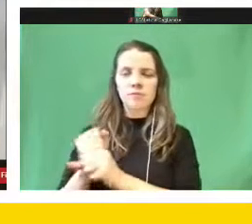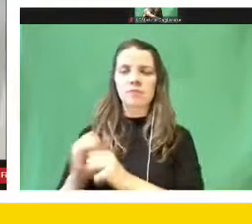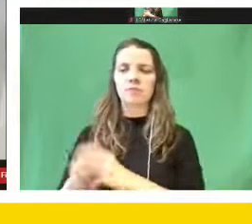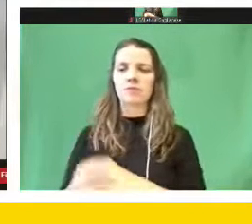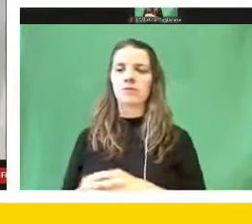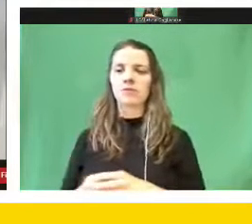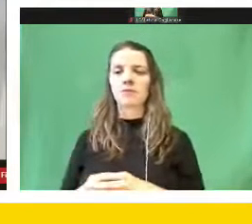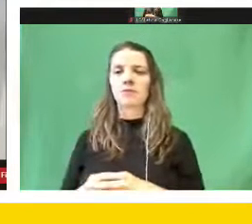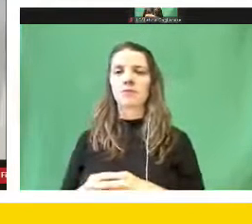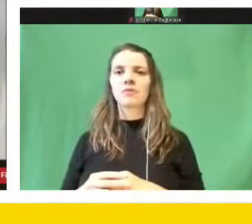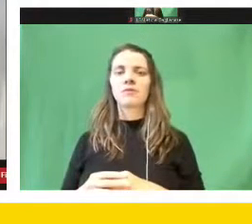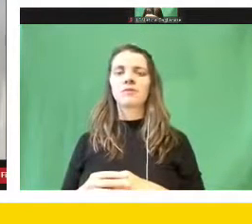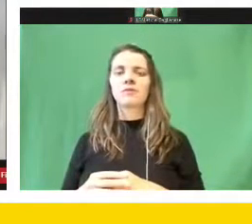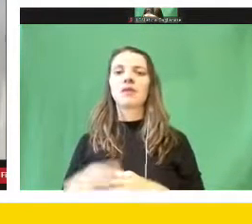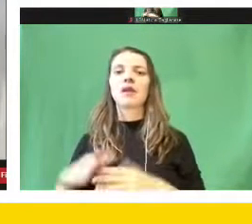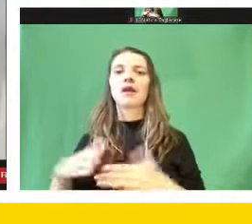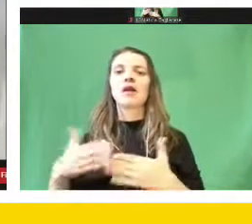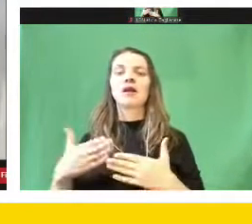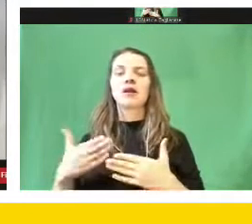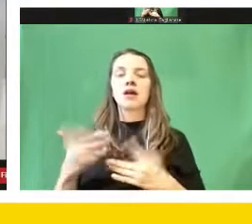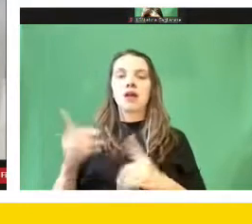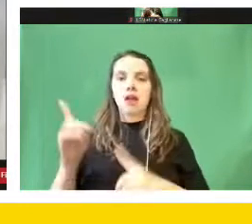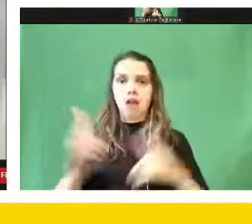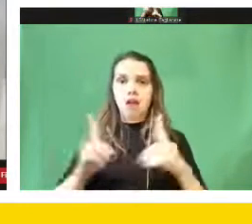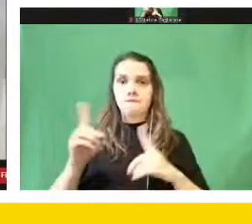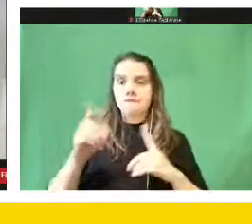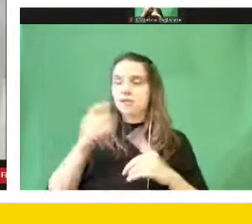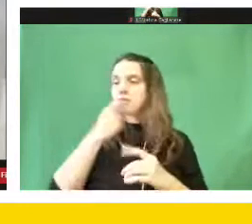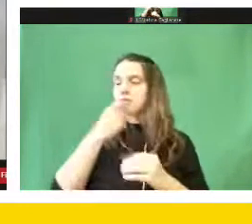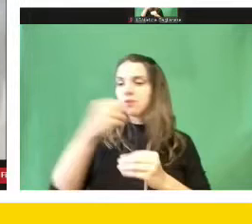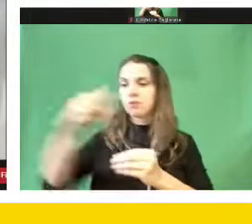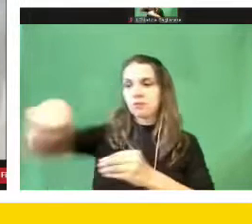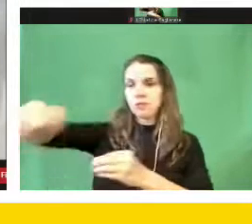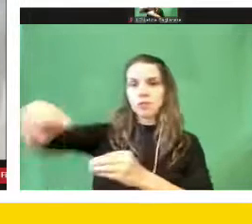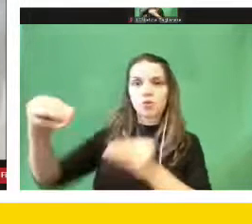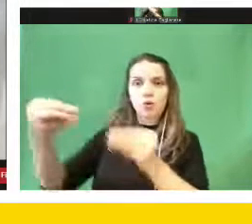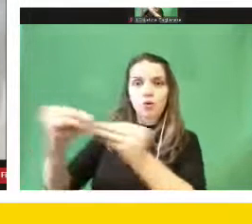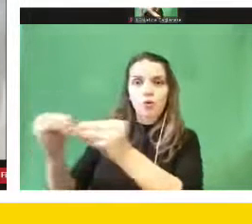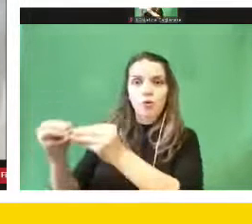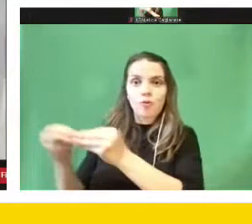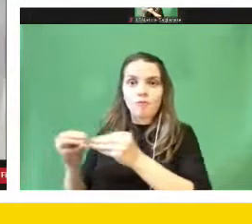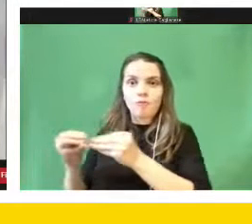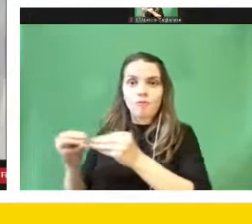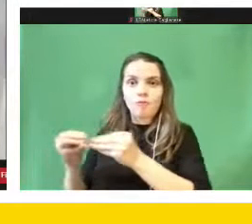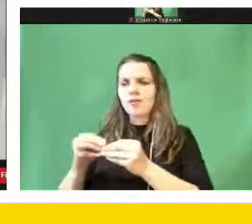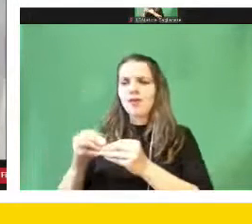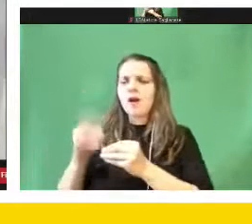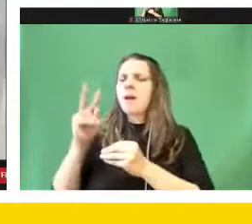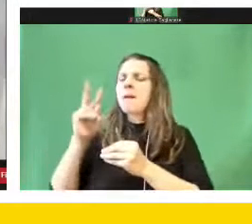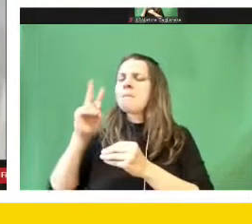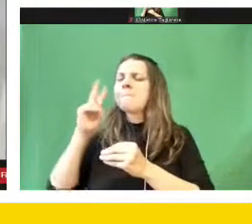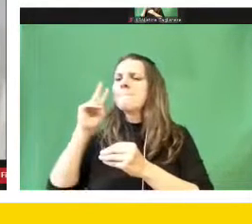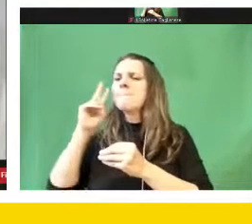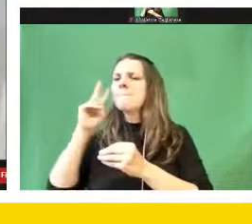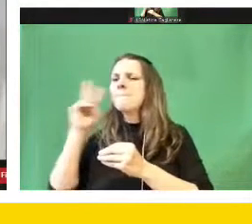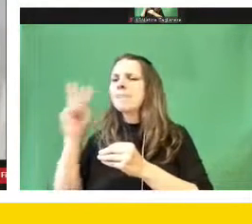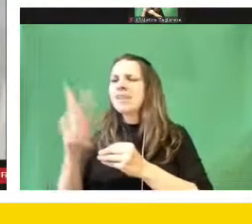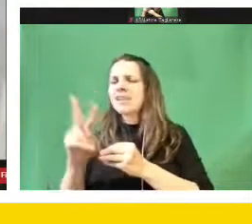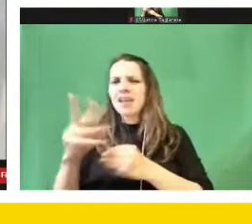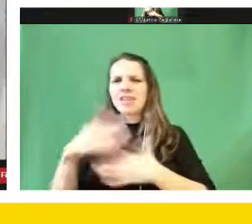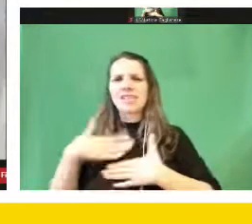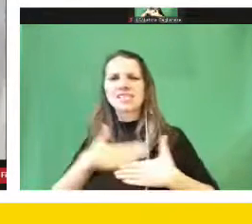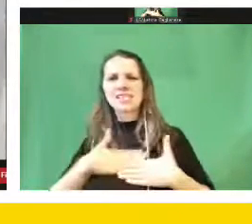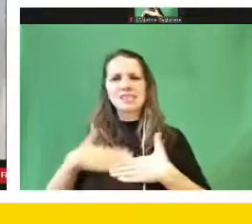las miradas de nuestros colegas, pero también tener una de las instituciones una tarea mucho